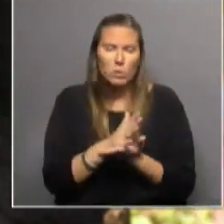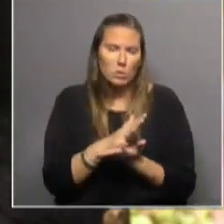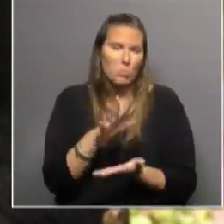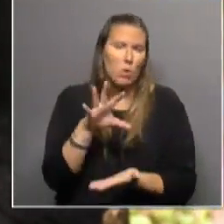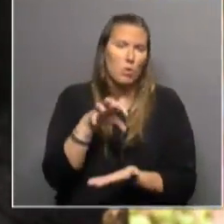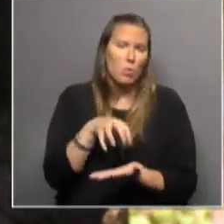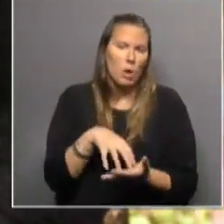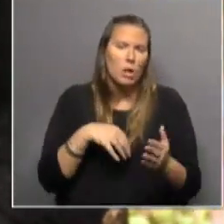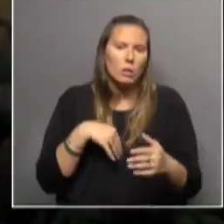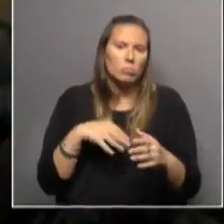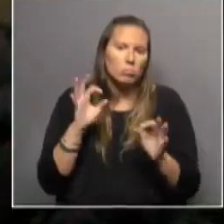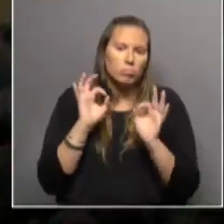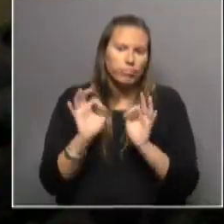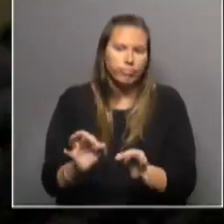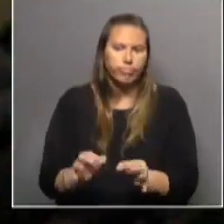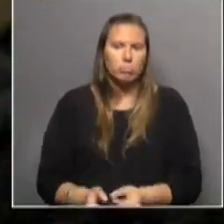se llenan.